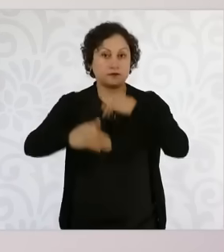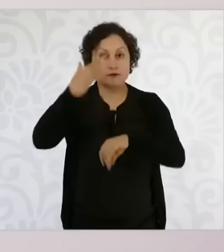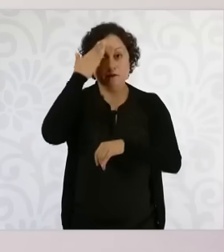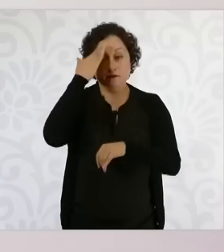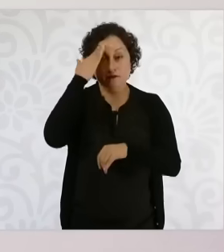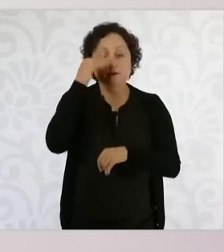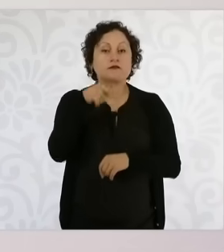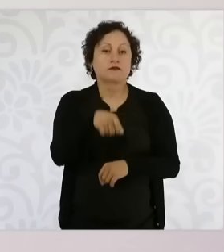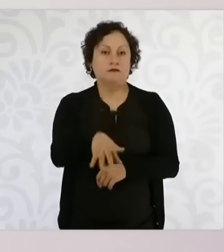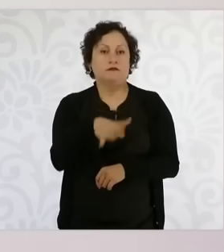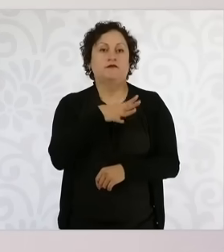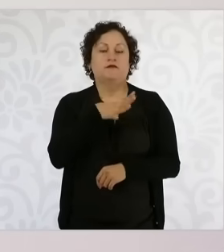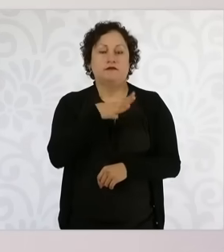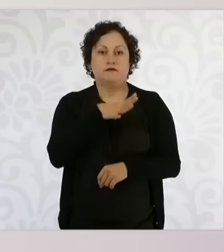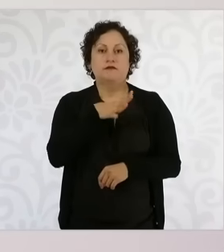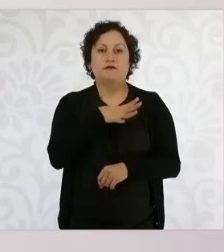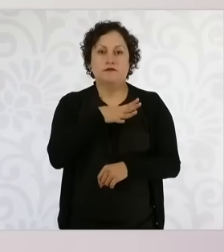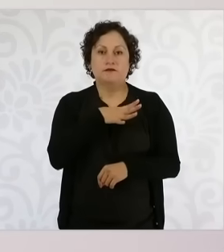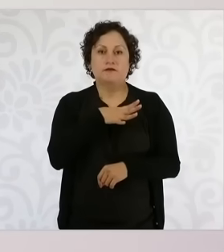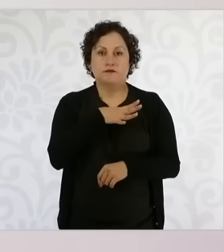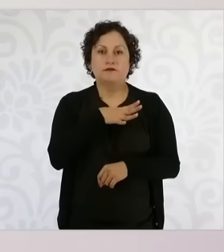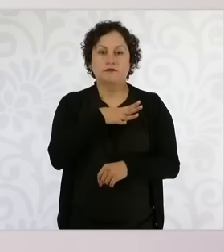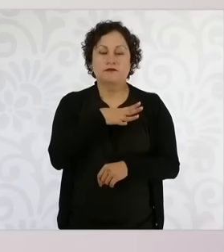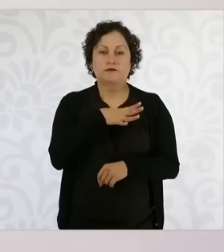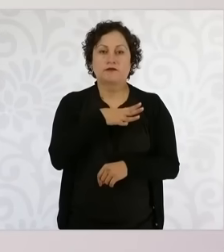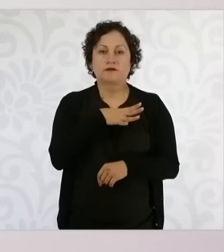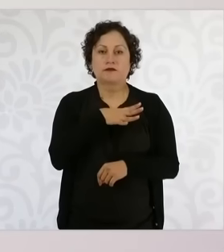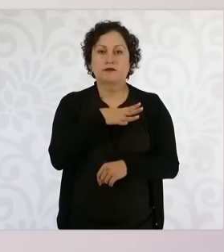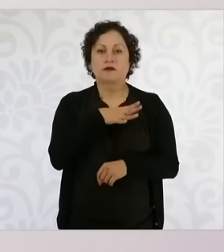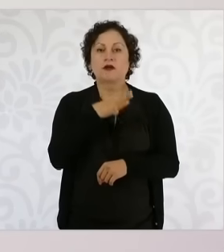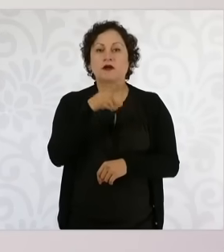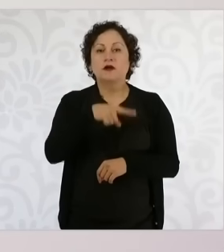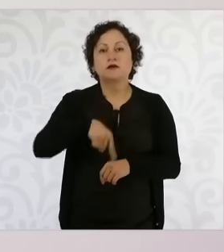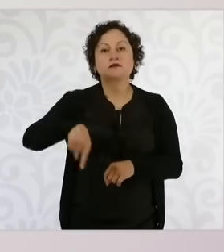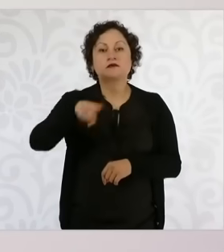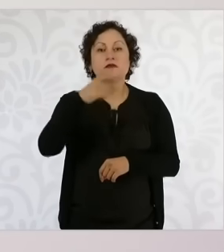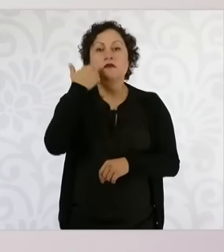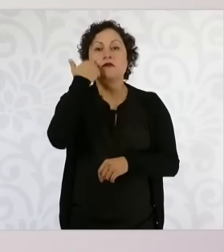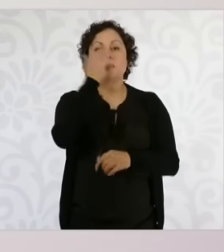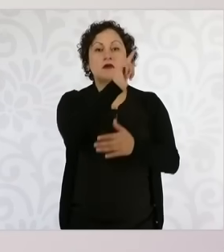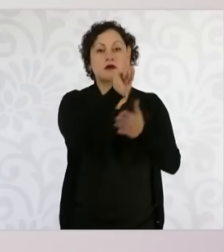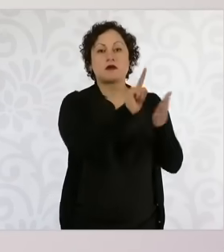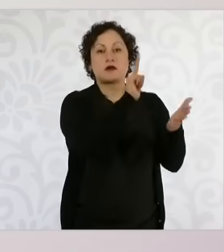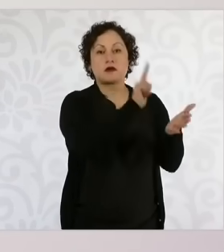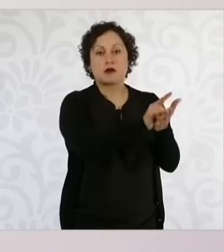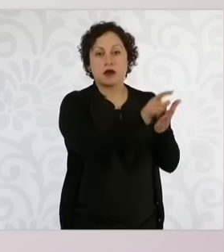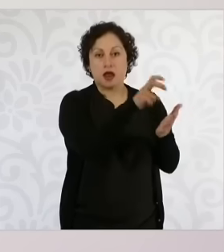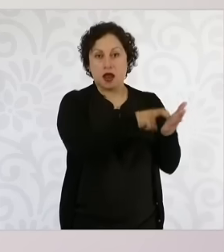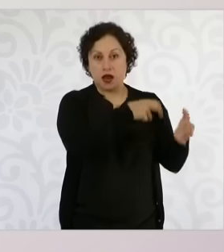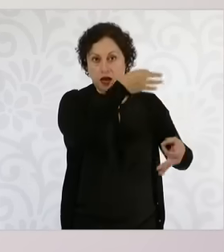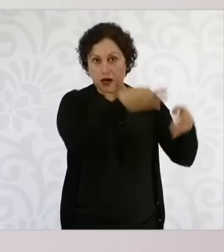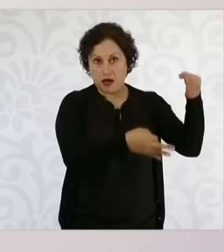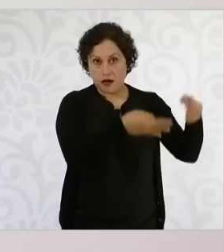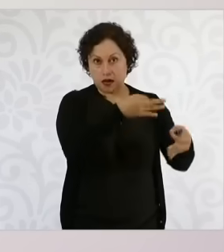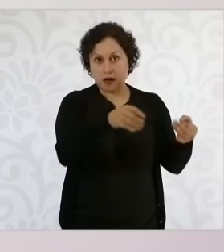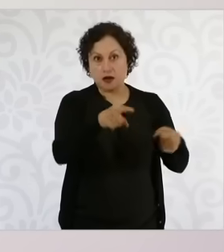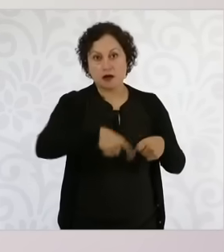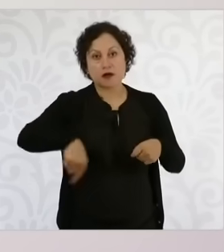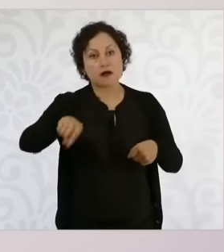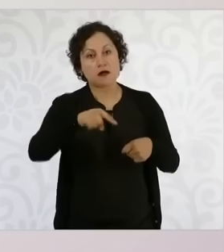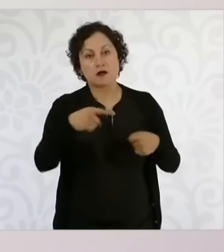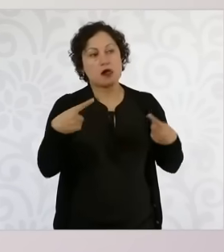hubiera reconocido la inconstitucionalidad que era parte del proyecto de